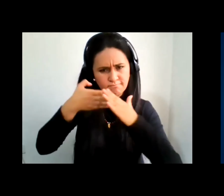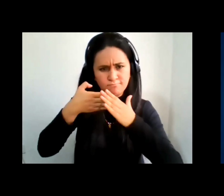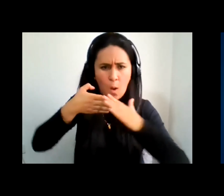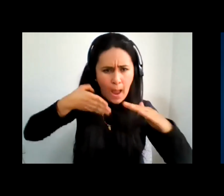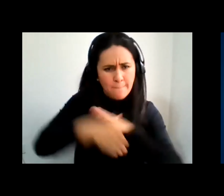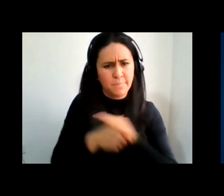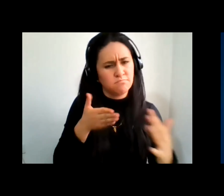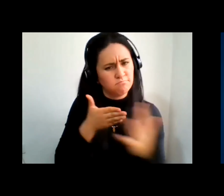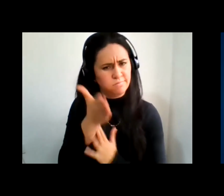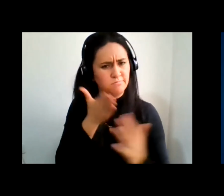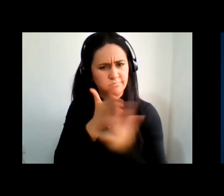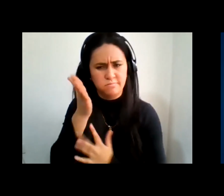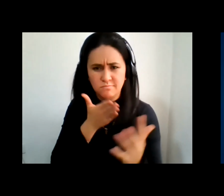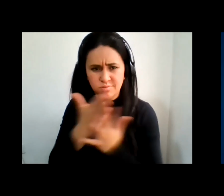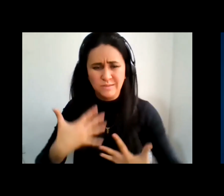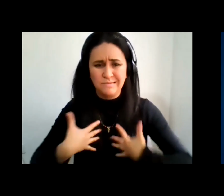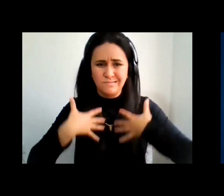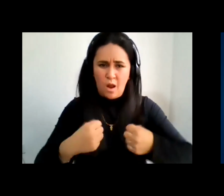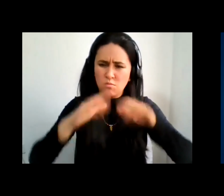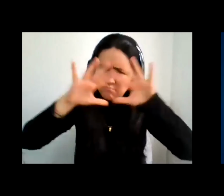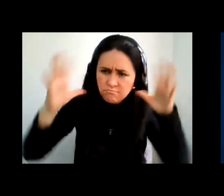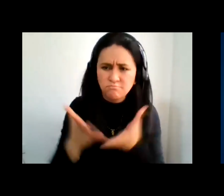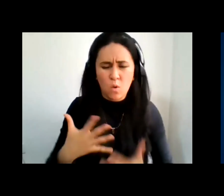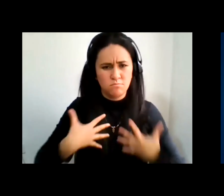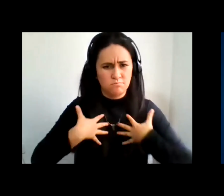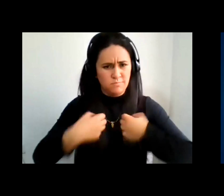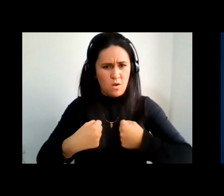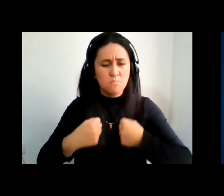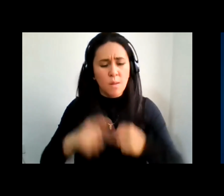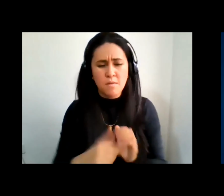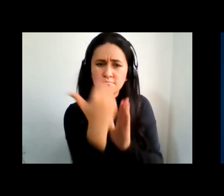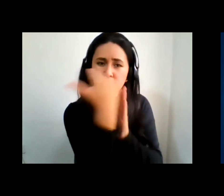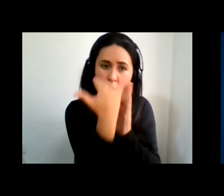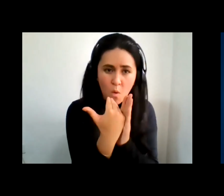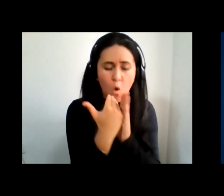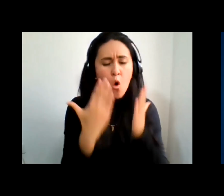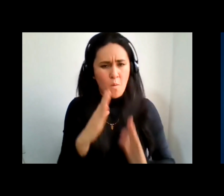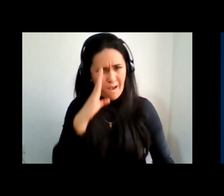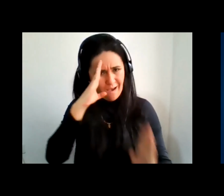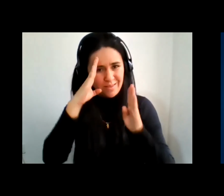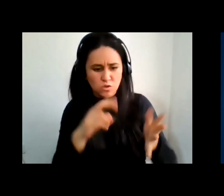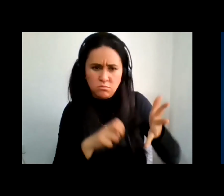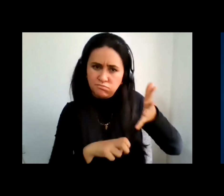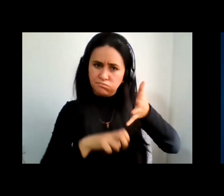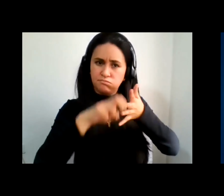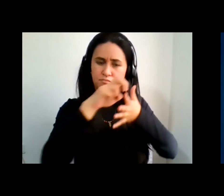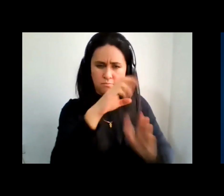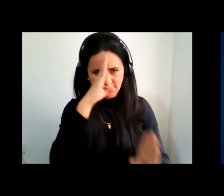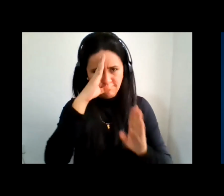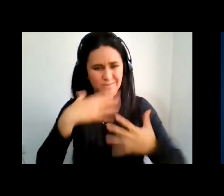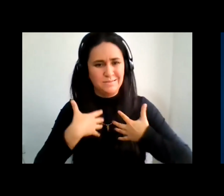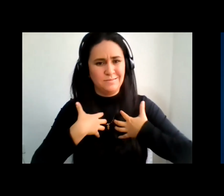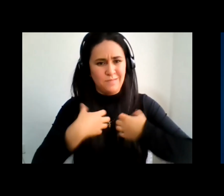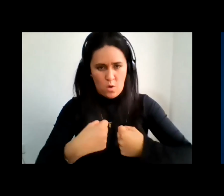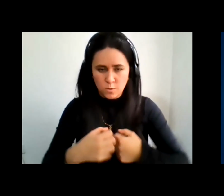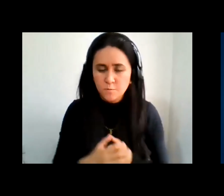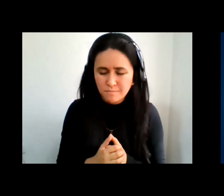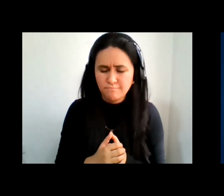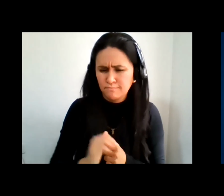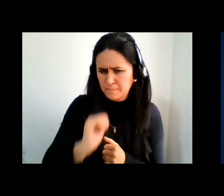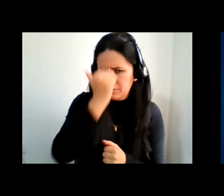salud y la cobertura universal de salud en base al programa o al enfoque de atención primaria con las funciones de salud pública